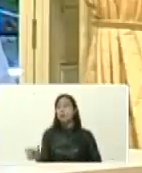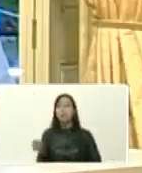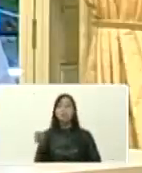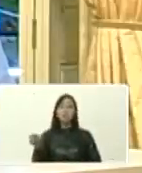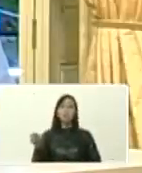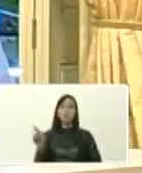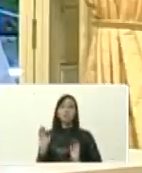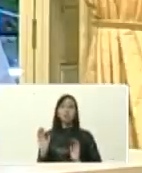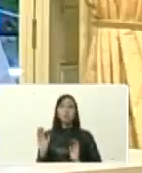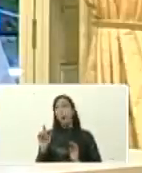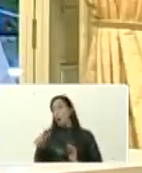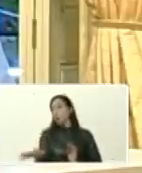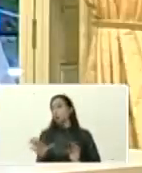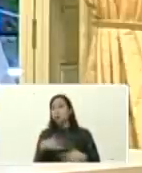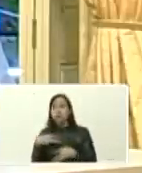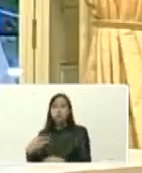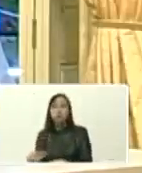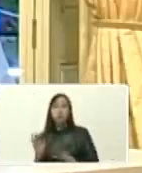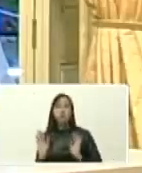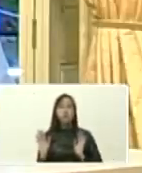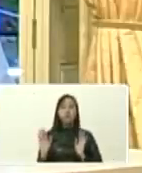Que usted es caprilista.